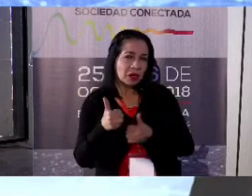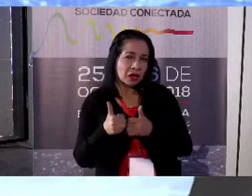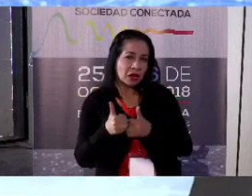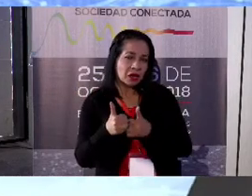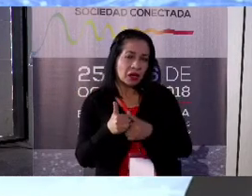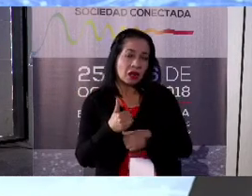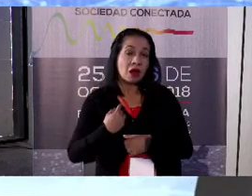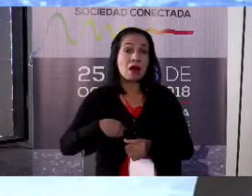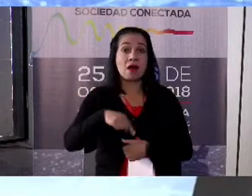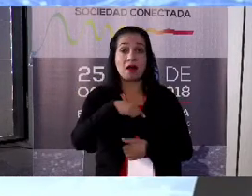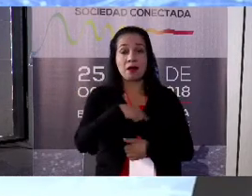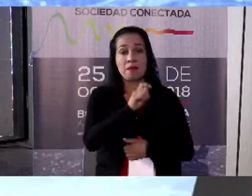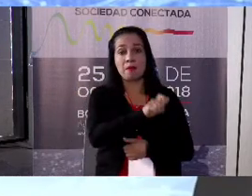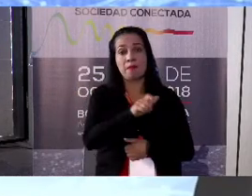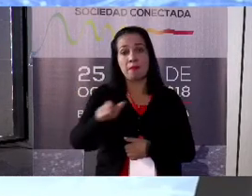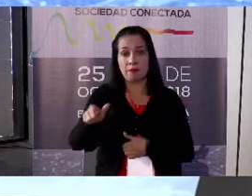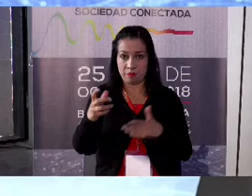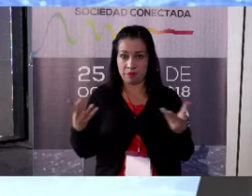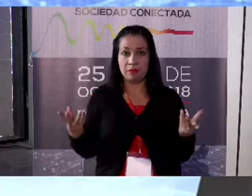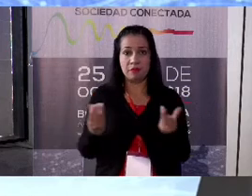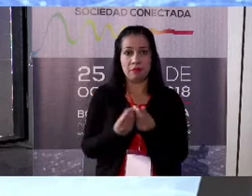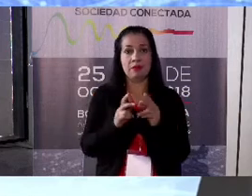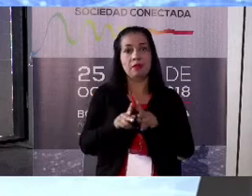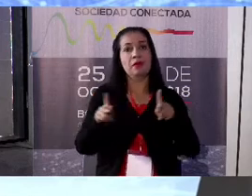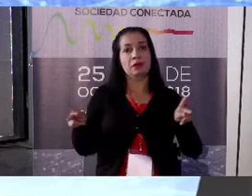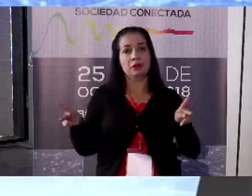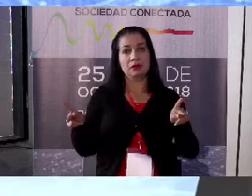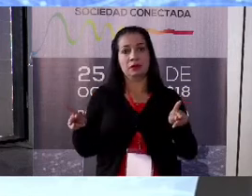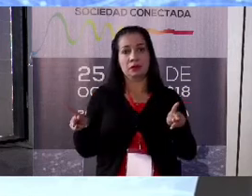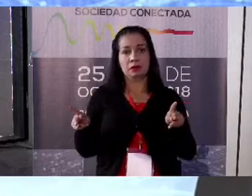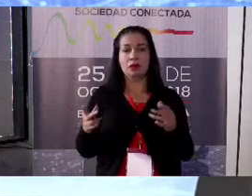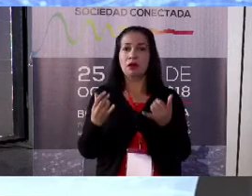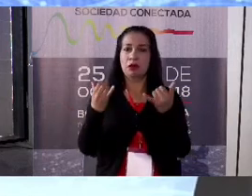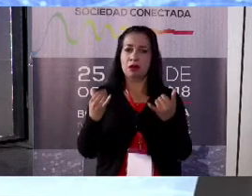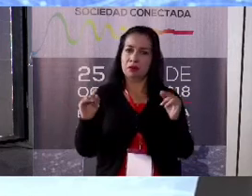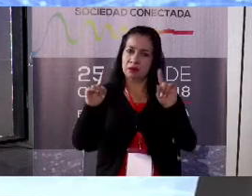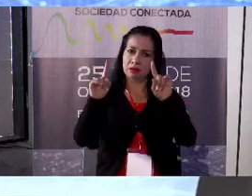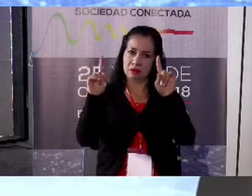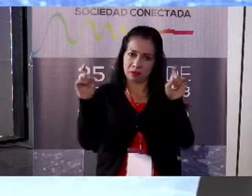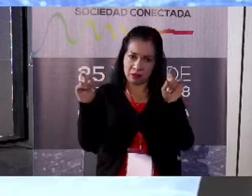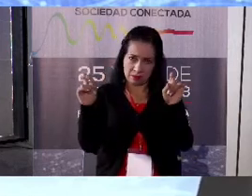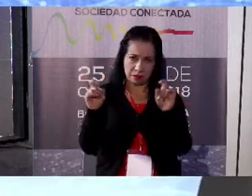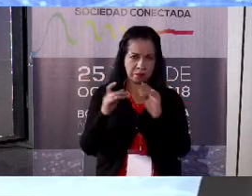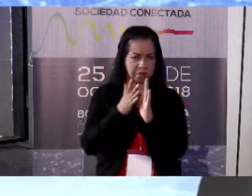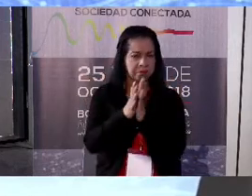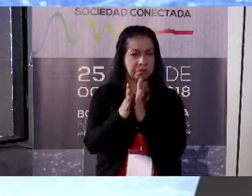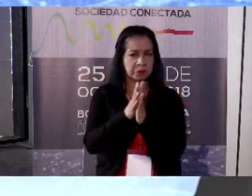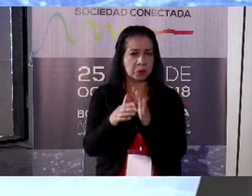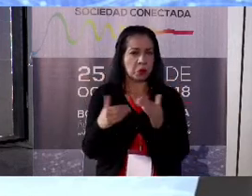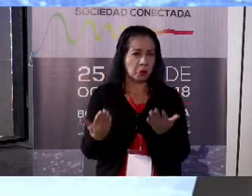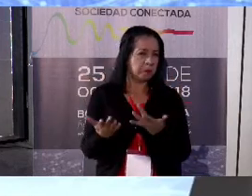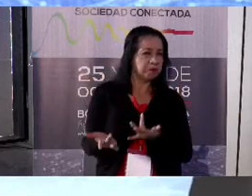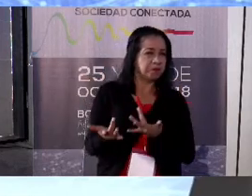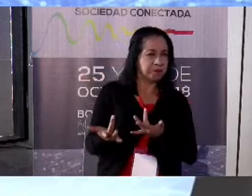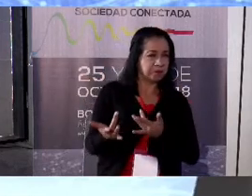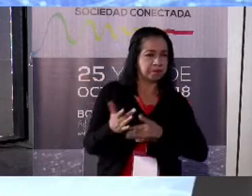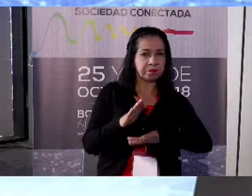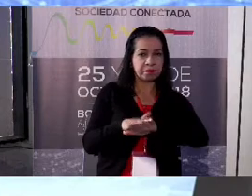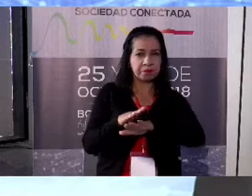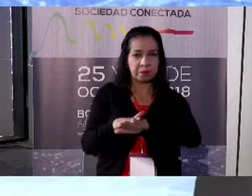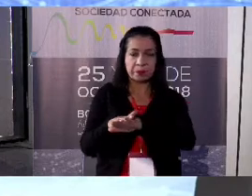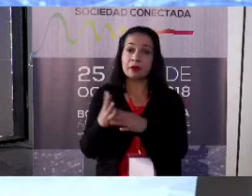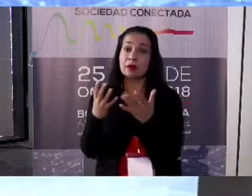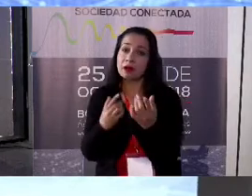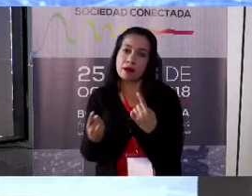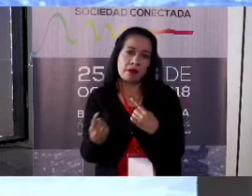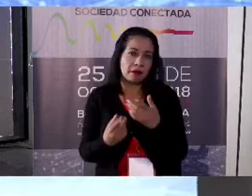las personas aquí el siguiente tema es tics pero voy a esperar un momento porque sí me gustaría conversar con